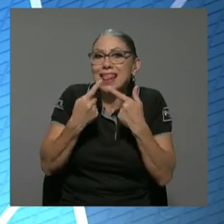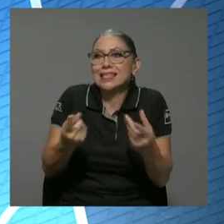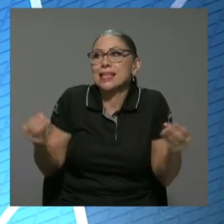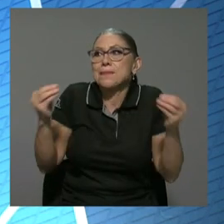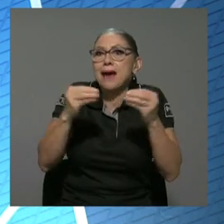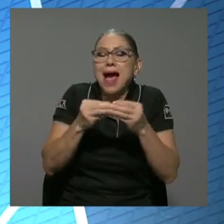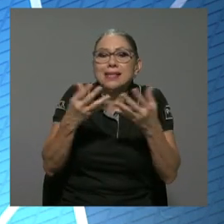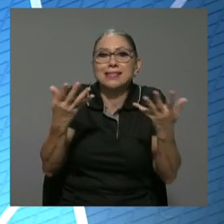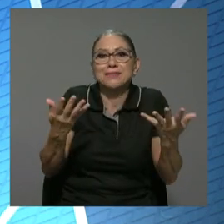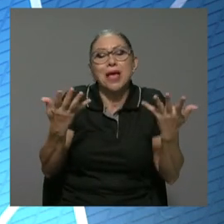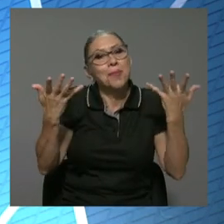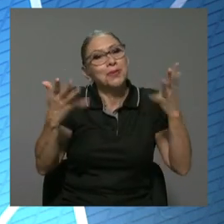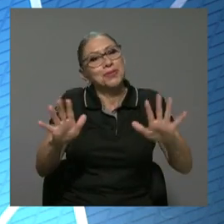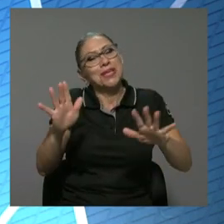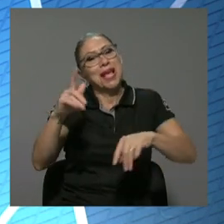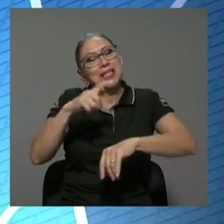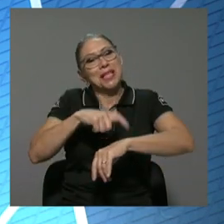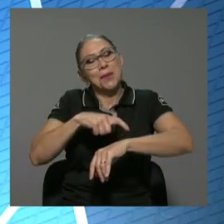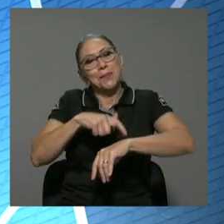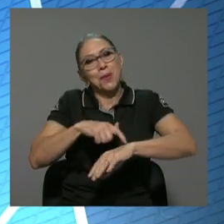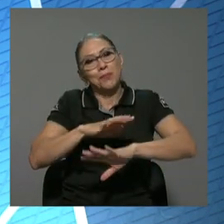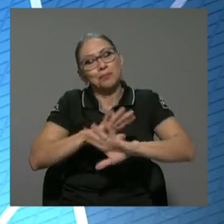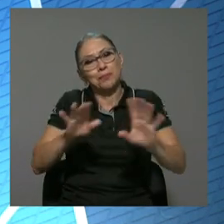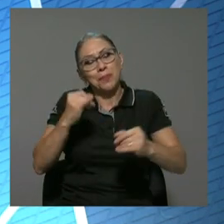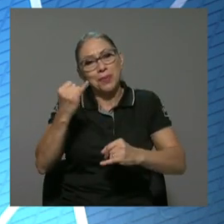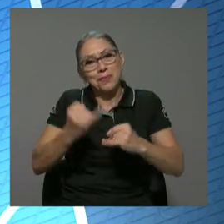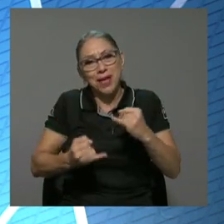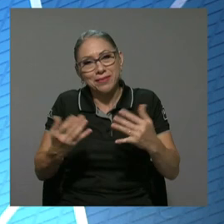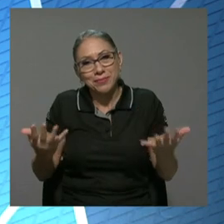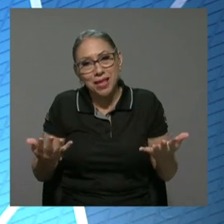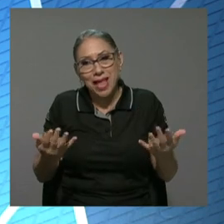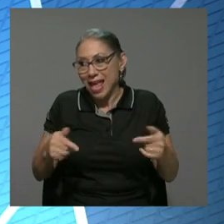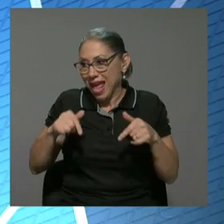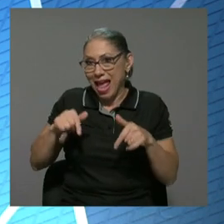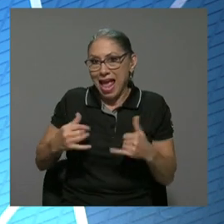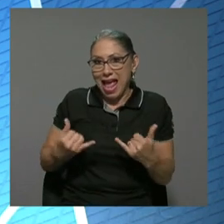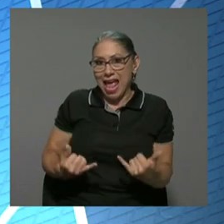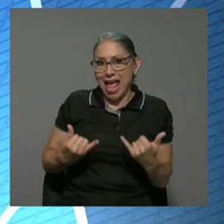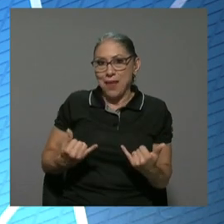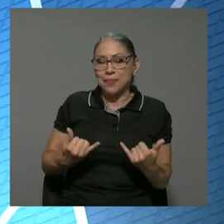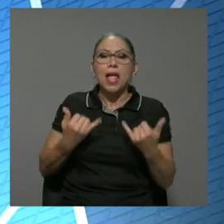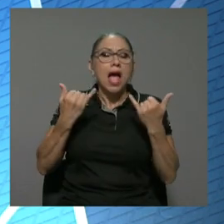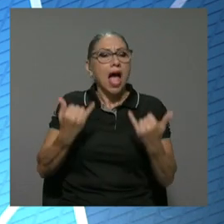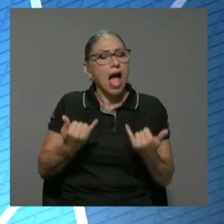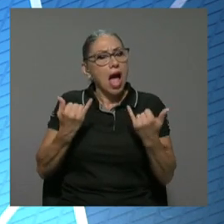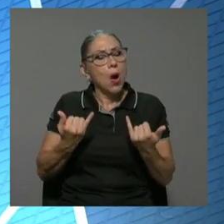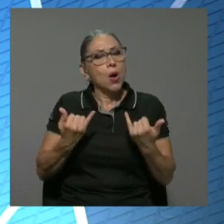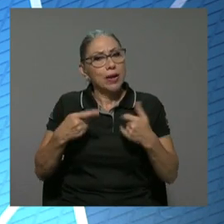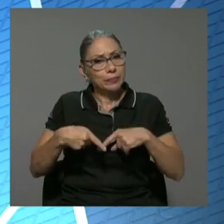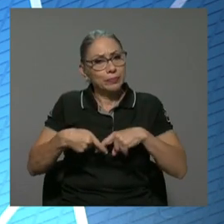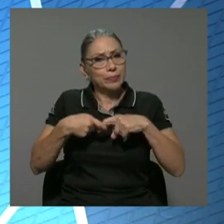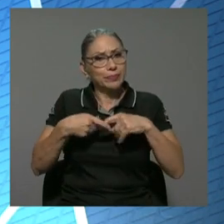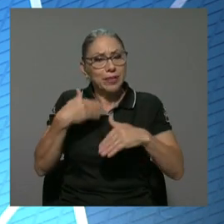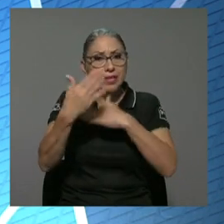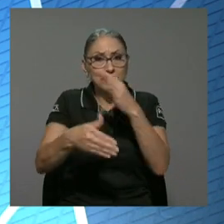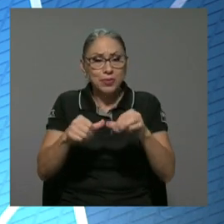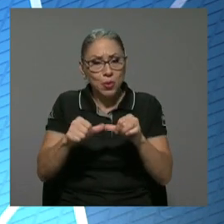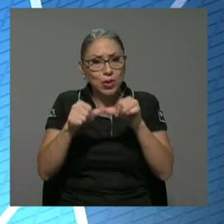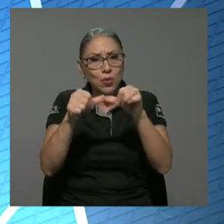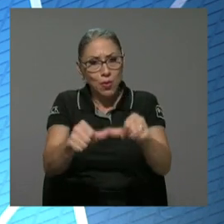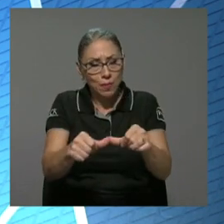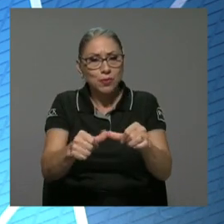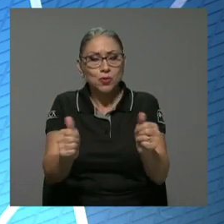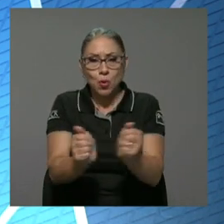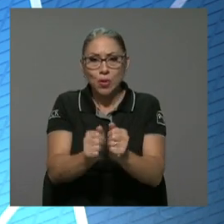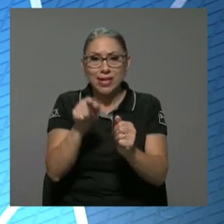el tiempo llegó, ¿verdad?, a su fin, por lo menos en este bloque. Vamos a hacer una pausa y regresamos para continuar